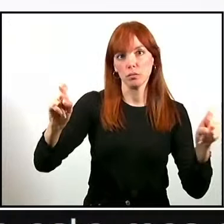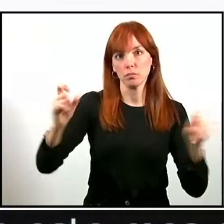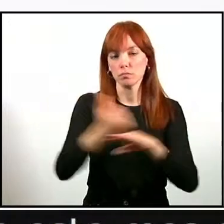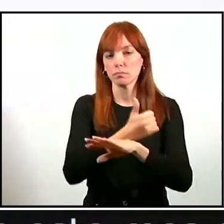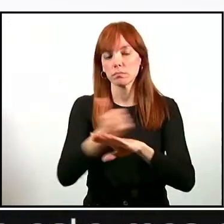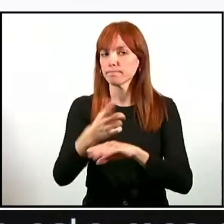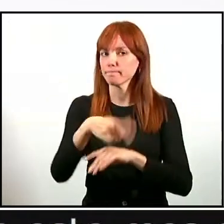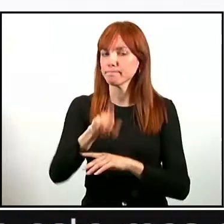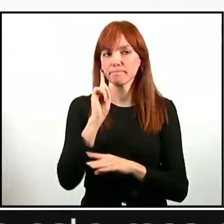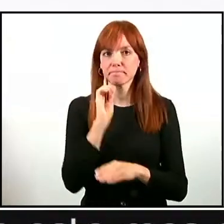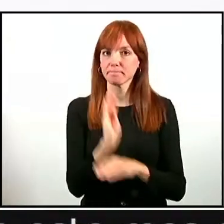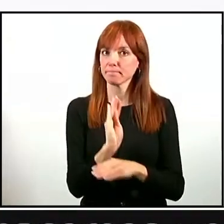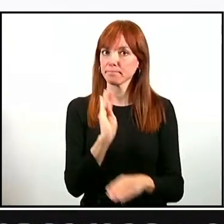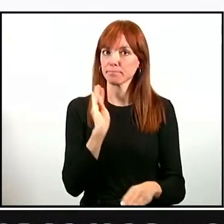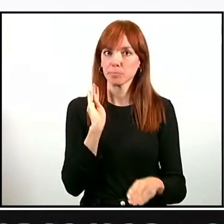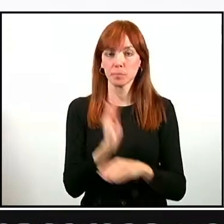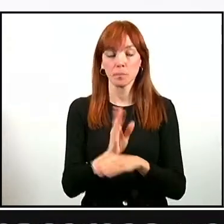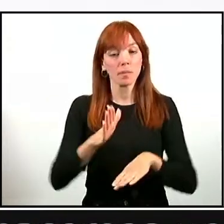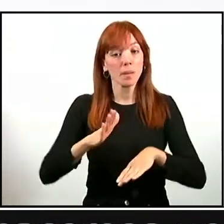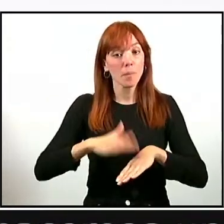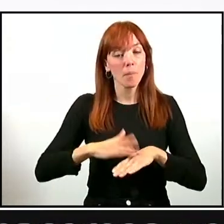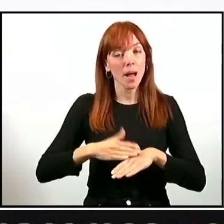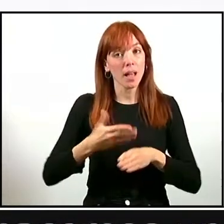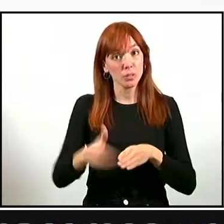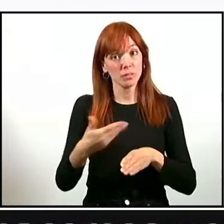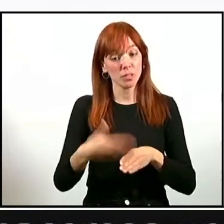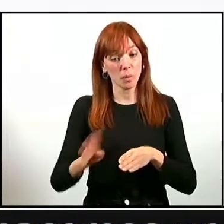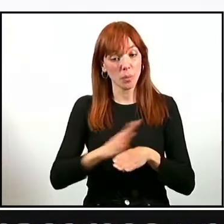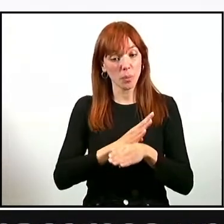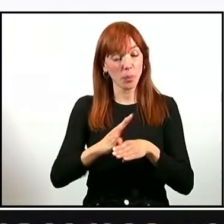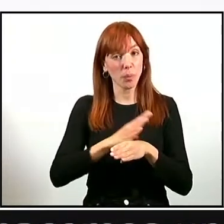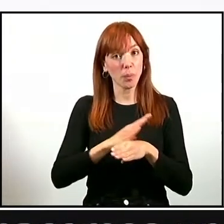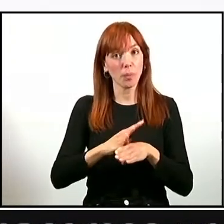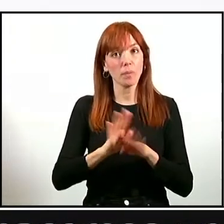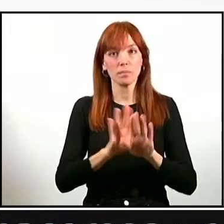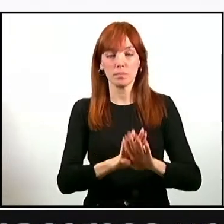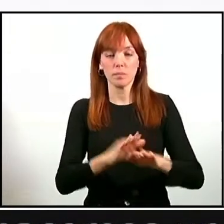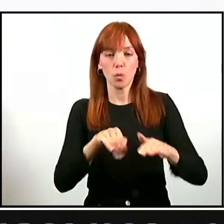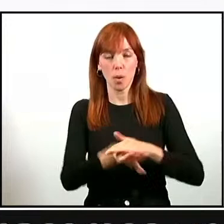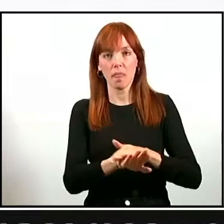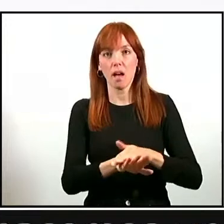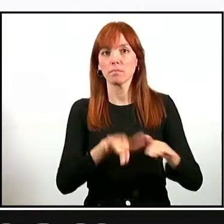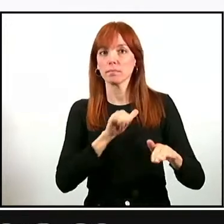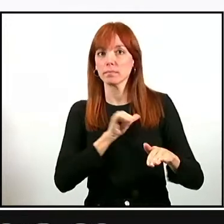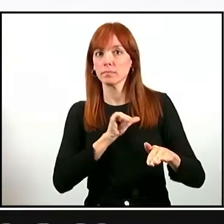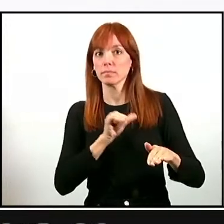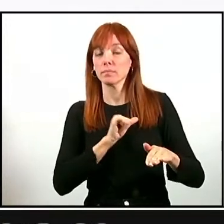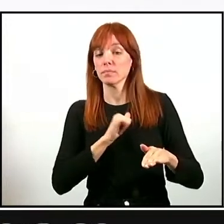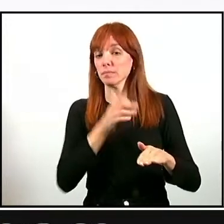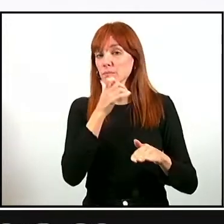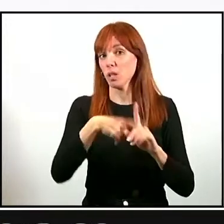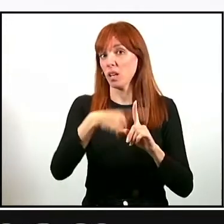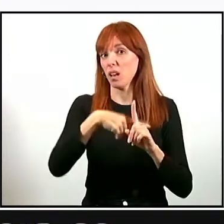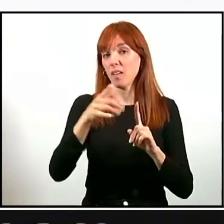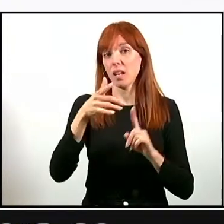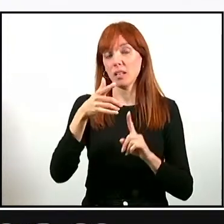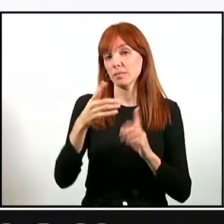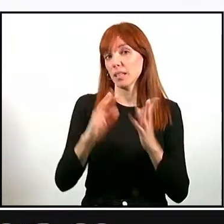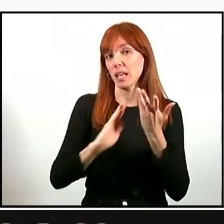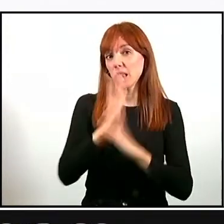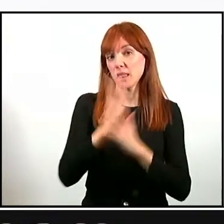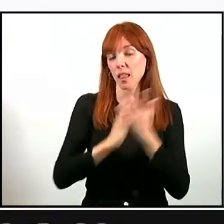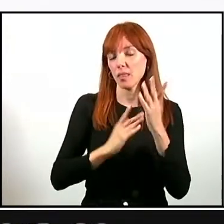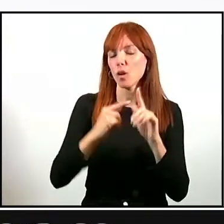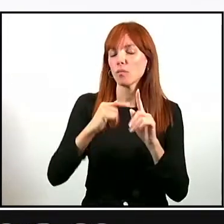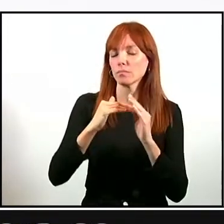la prudencia y que de alguna manera todos esos rastrojos que se aplacen, porque, como digo, el nivel de incendio en estos momentos